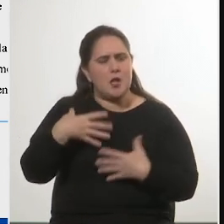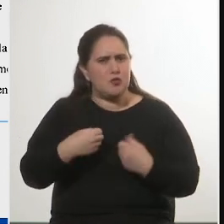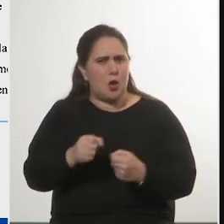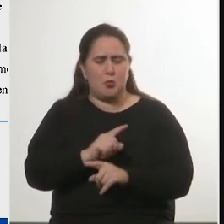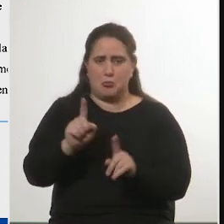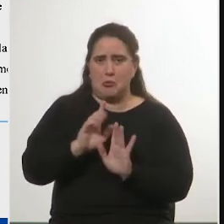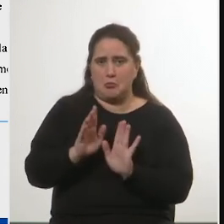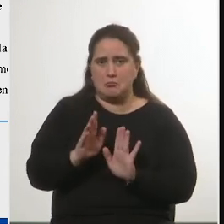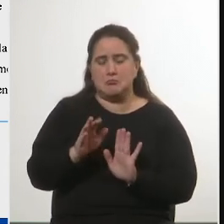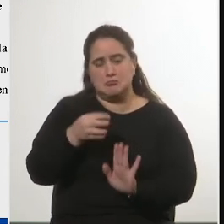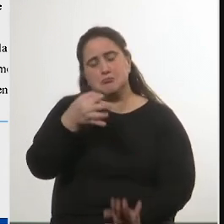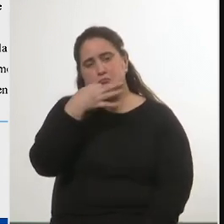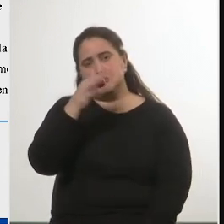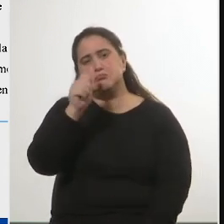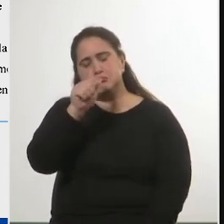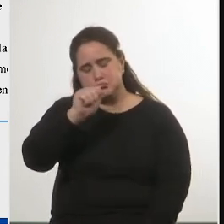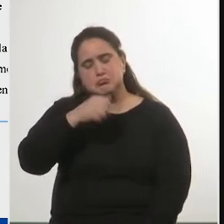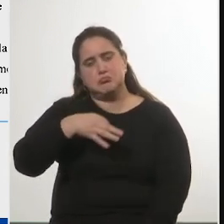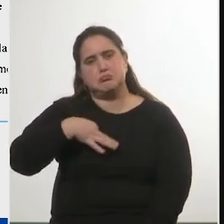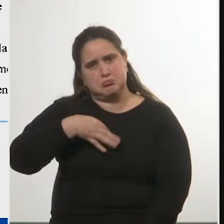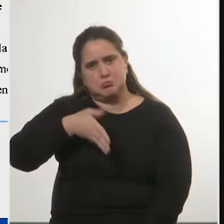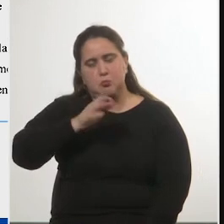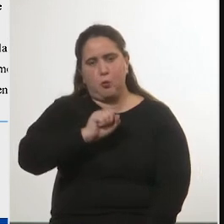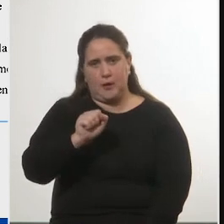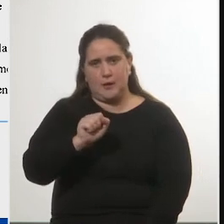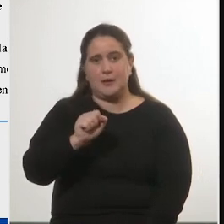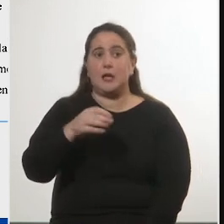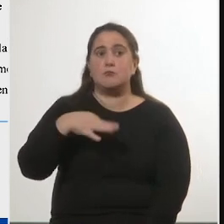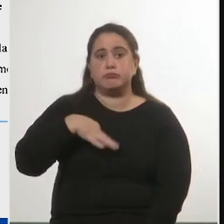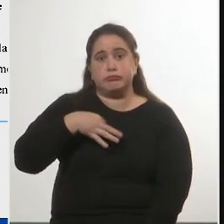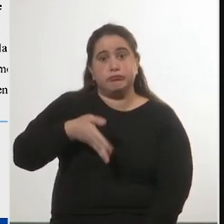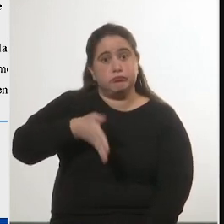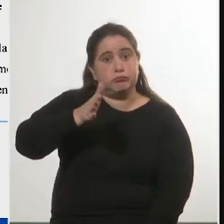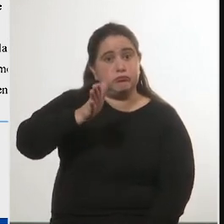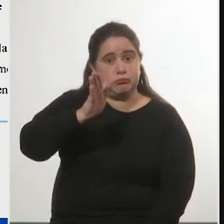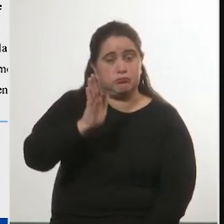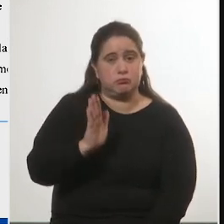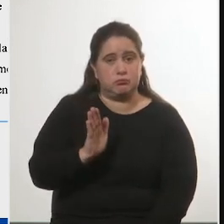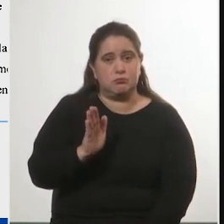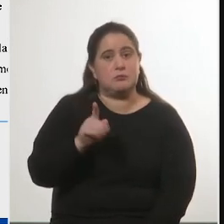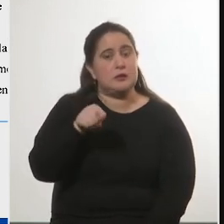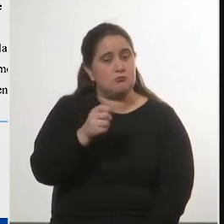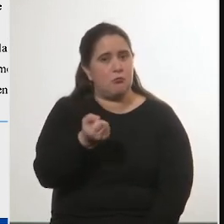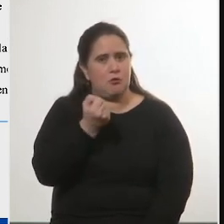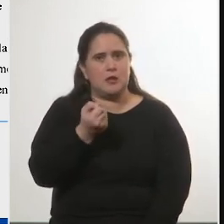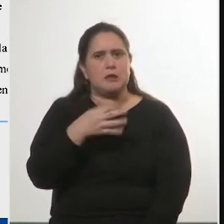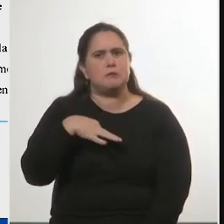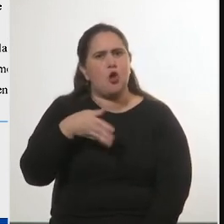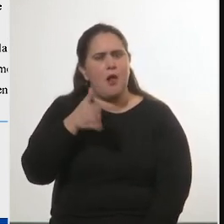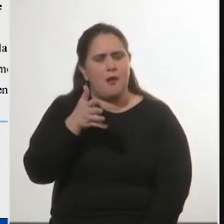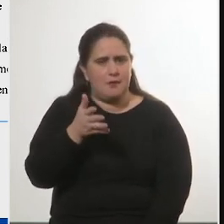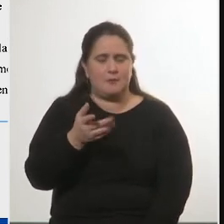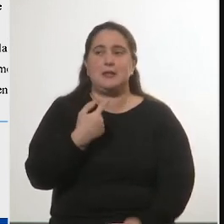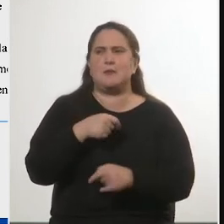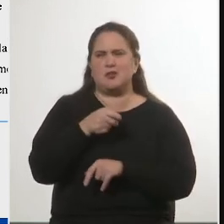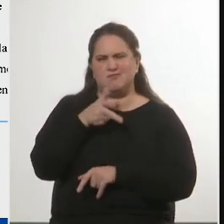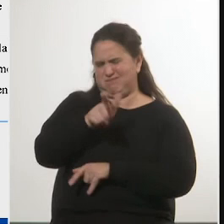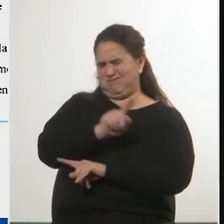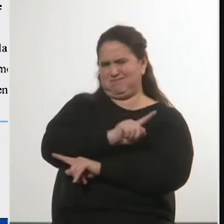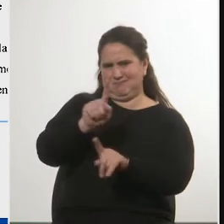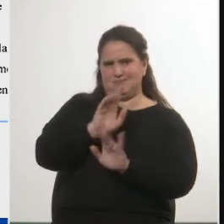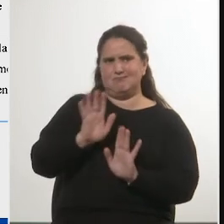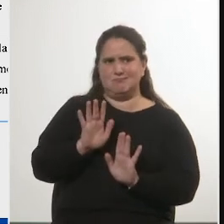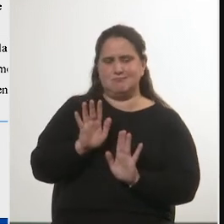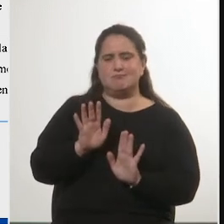toda la vida del consumidor. Y acá recalco, toda la vida del consumidor, o que no genere rechazo por parte